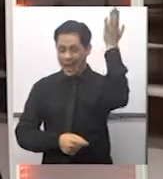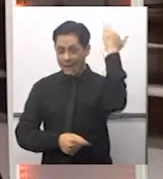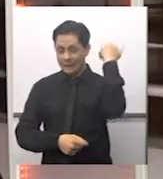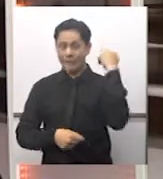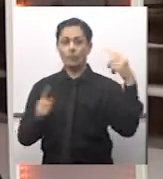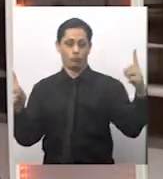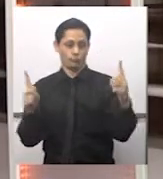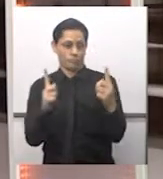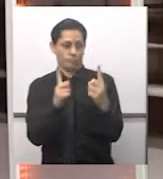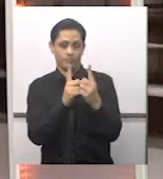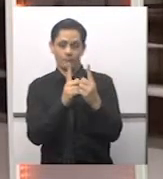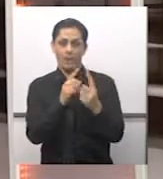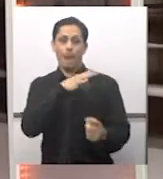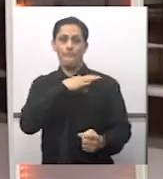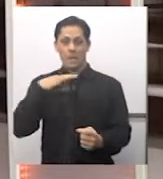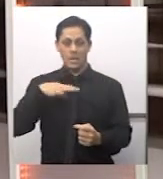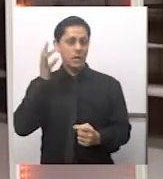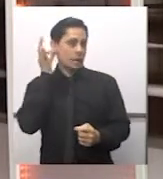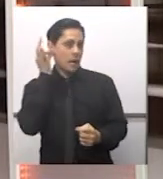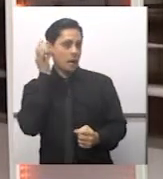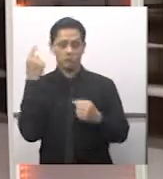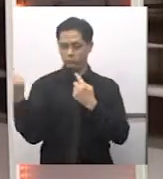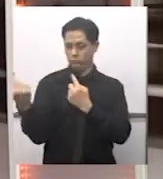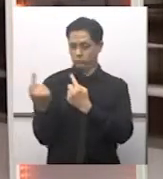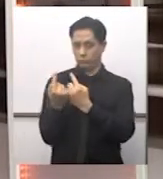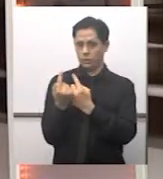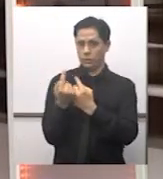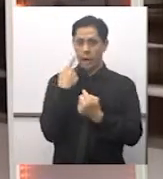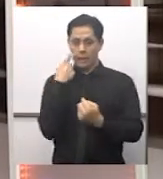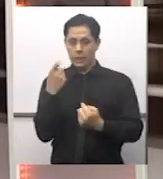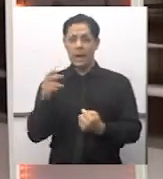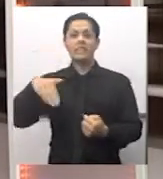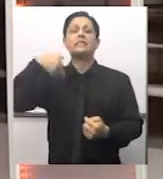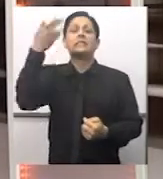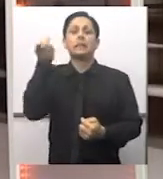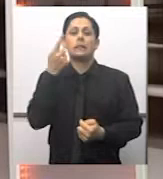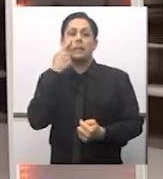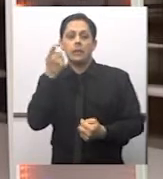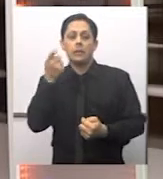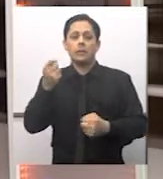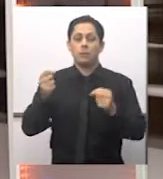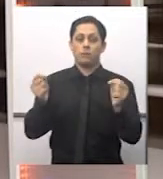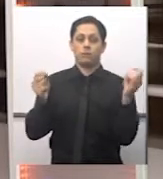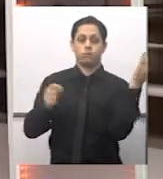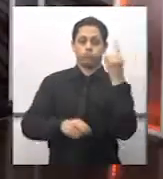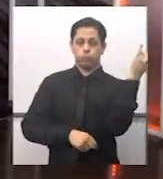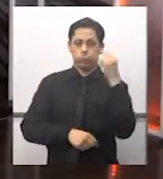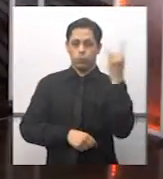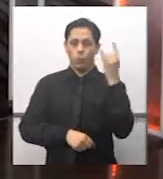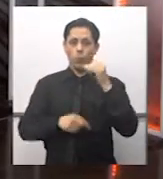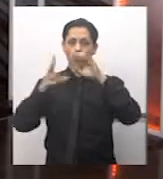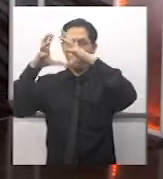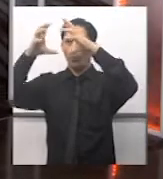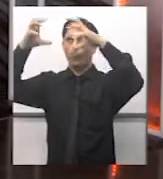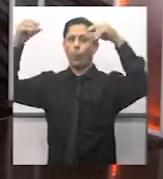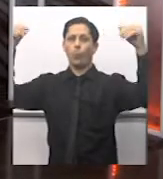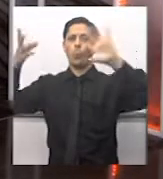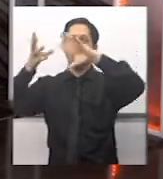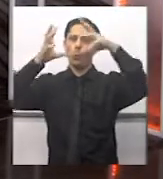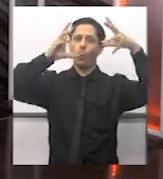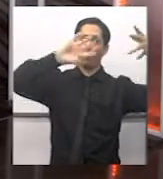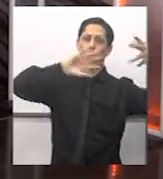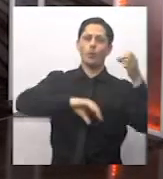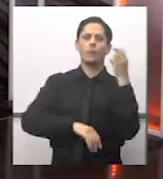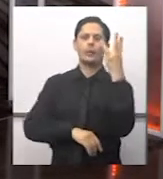con la ministra para avanzar en aquello y al día siguiente, en agosto, se declara la primera emergencia ambiental después de mucho tiempo, que